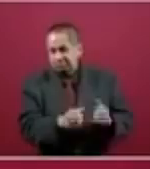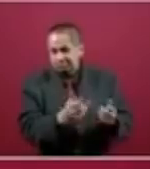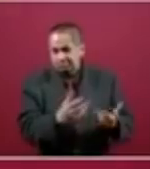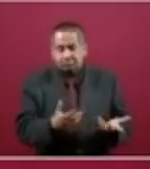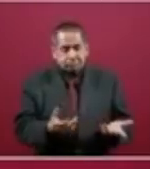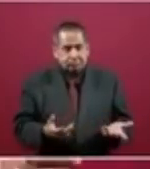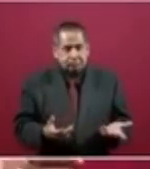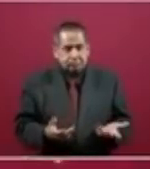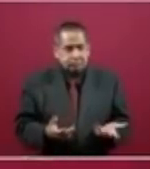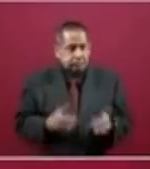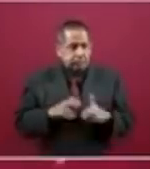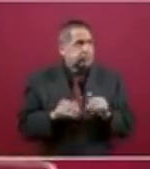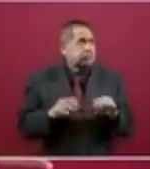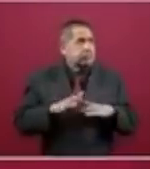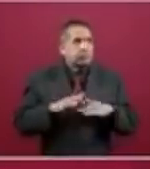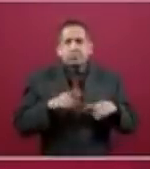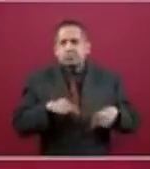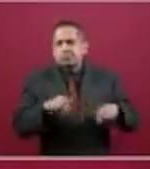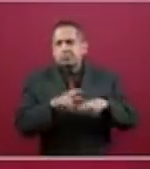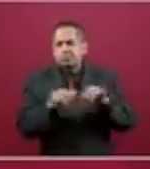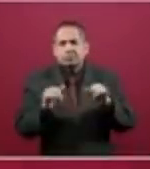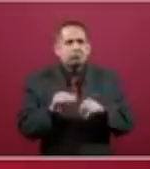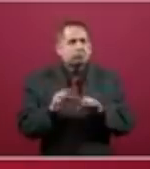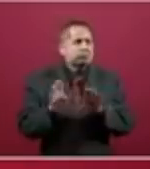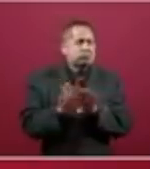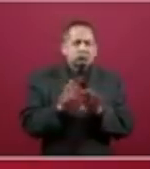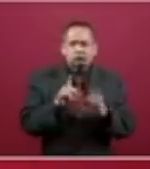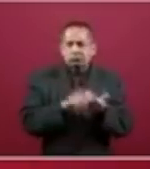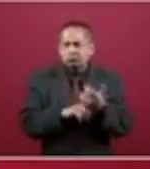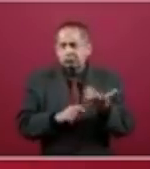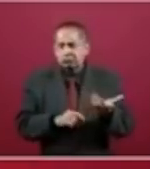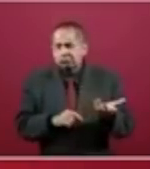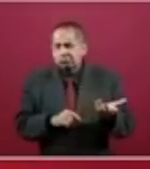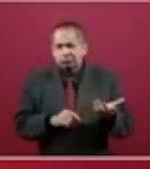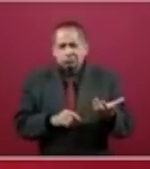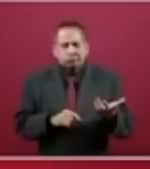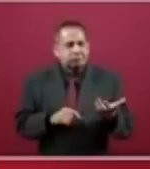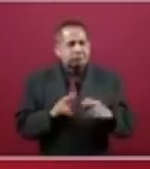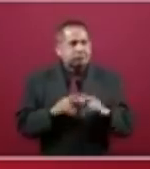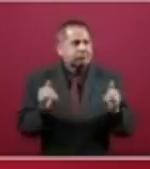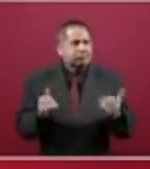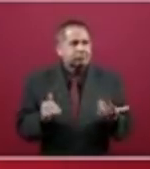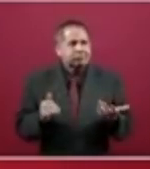que no tenía ningún tipo de